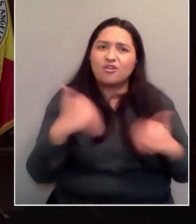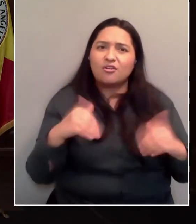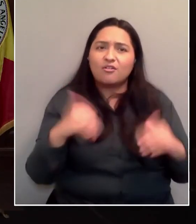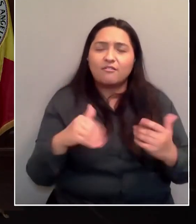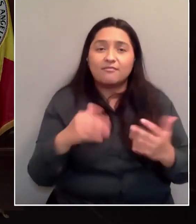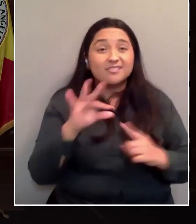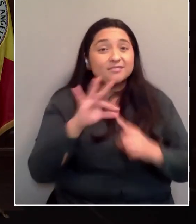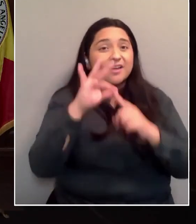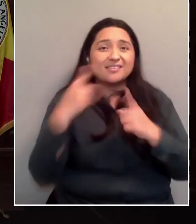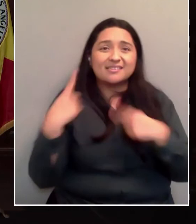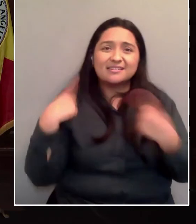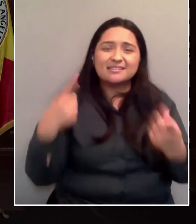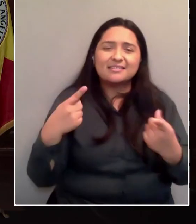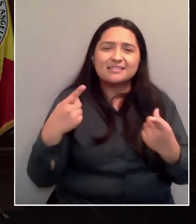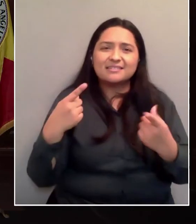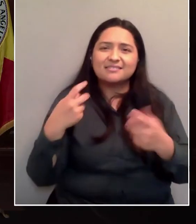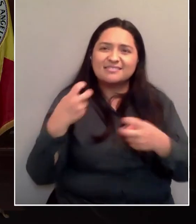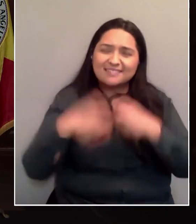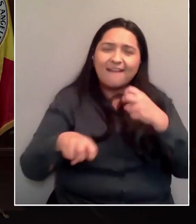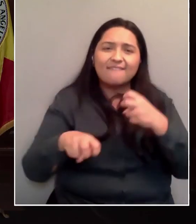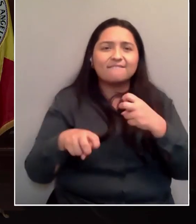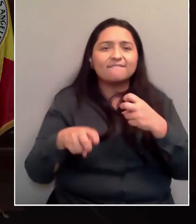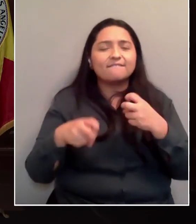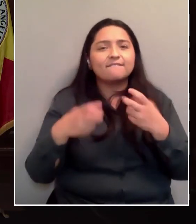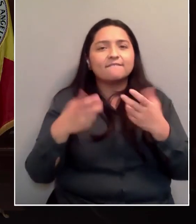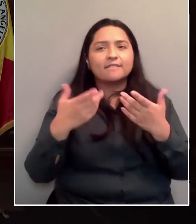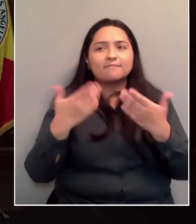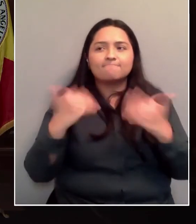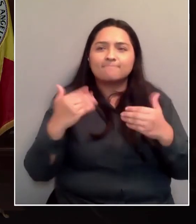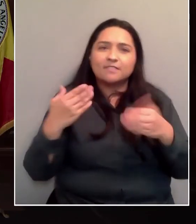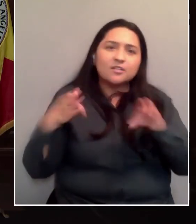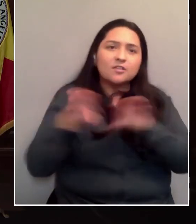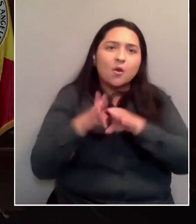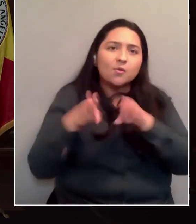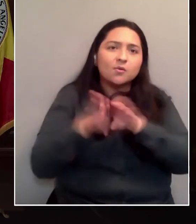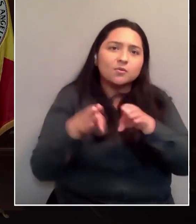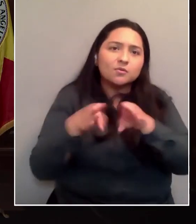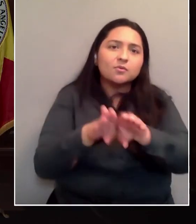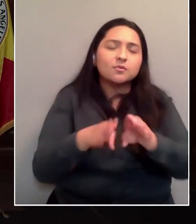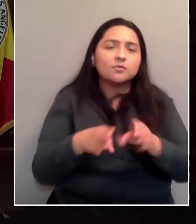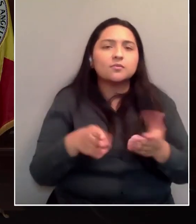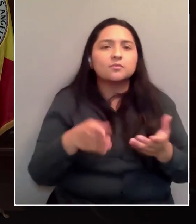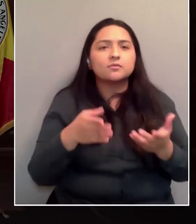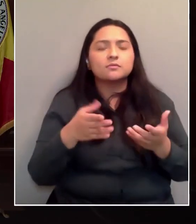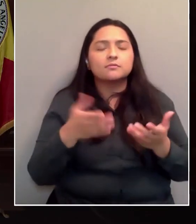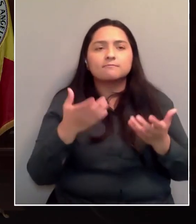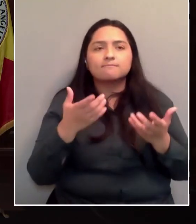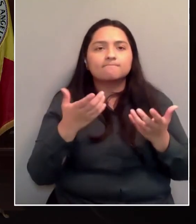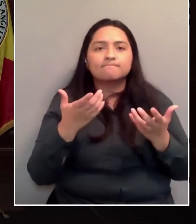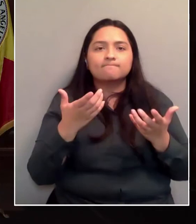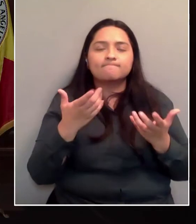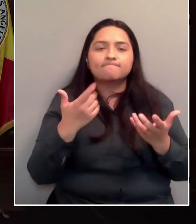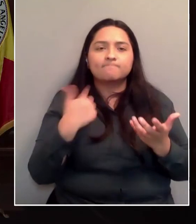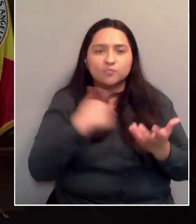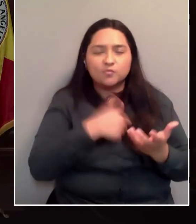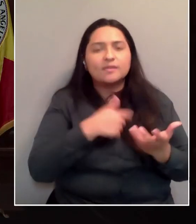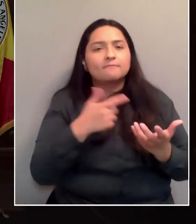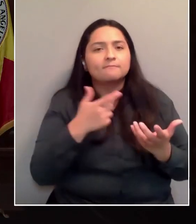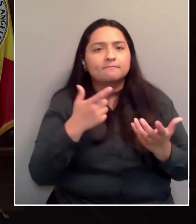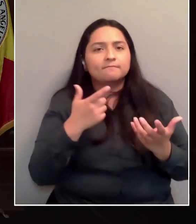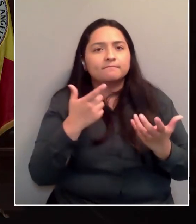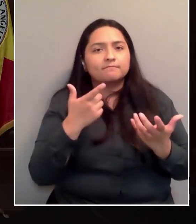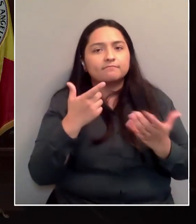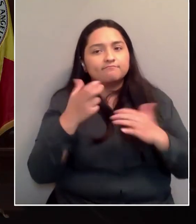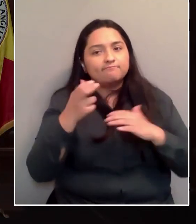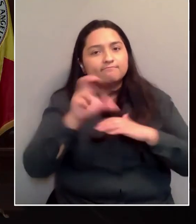difíciles, con millones de dólares privados, nosotros estamos trayendo estos